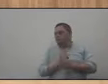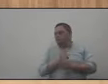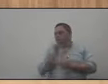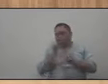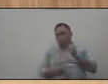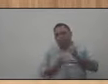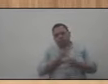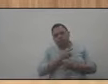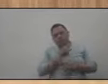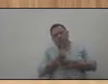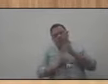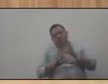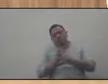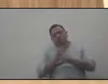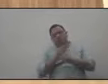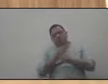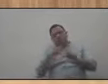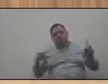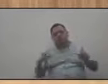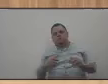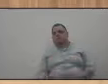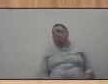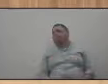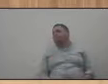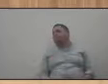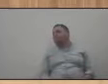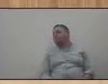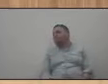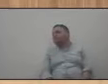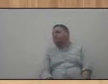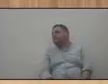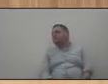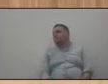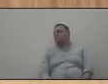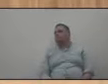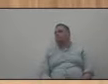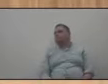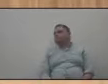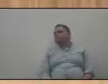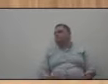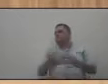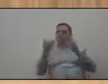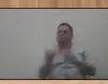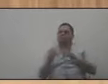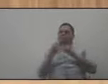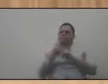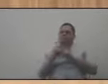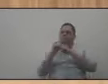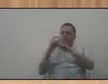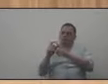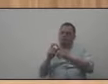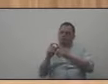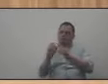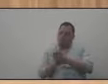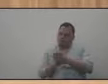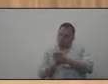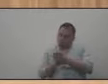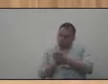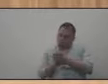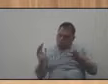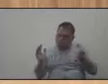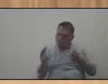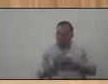últimos 3 años y medio. Quiero hoy darle unas palabras muy sentidas en